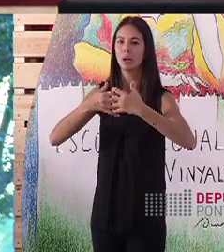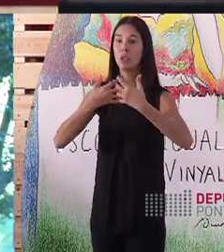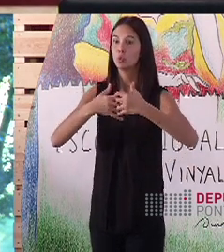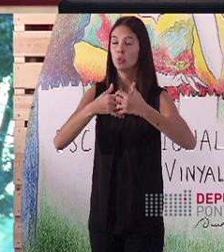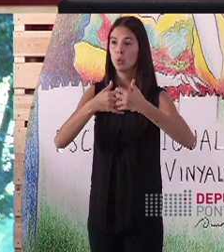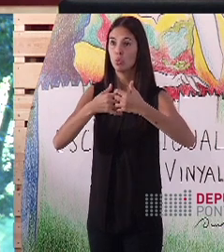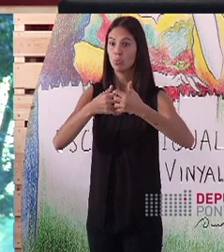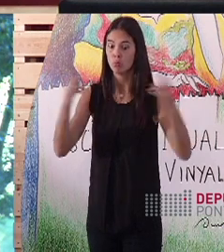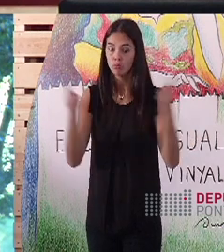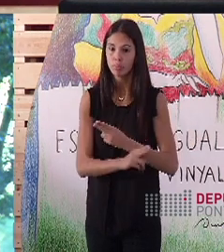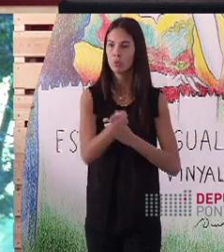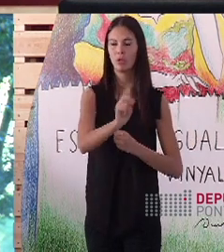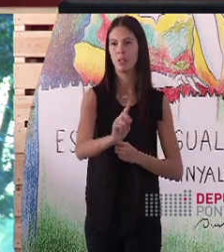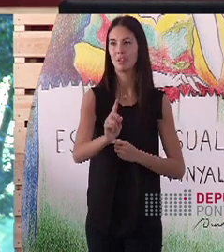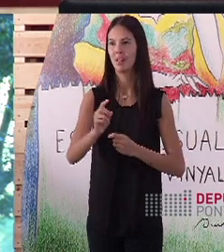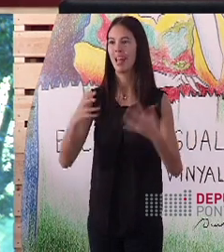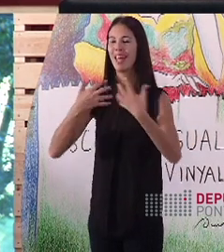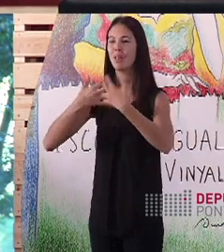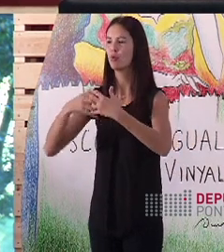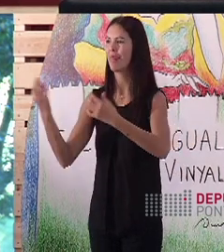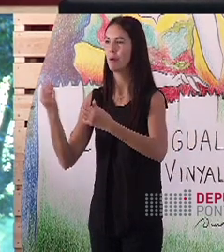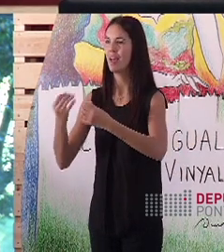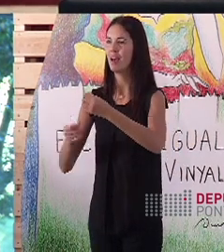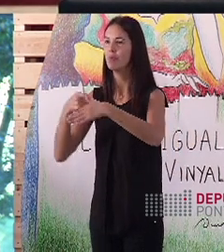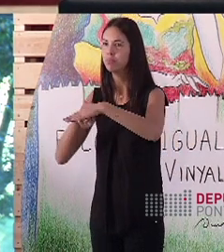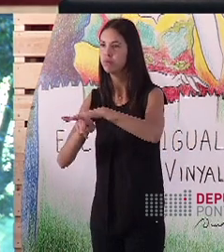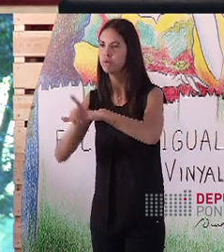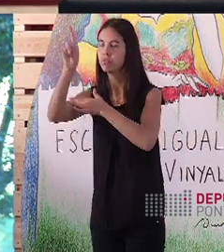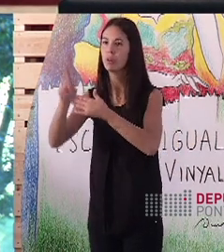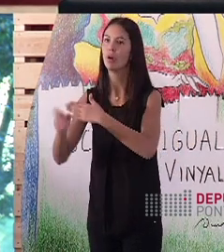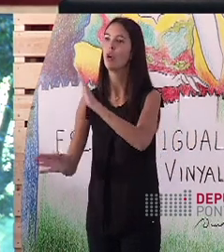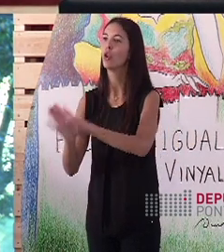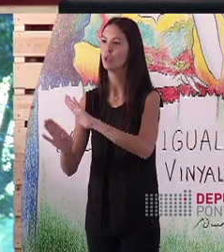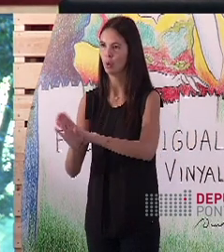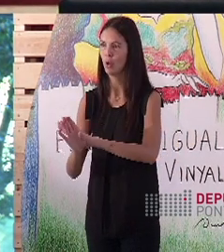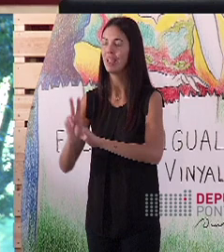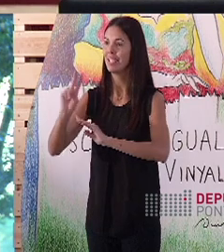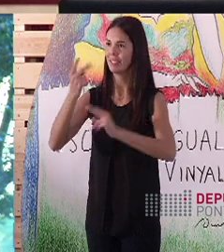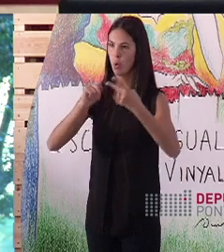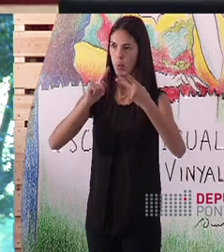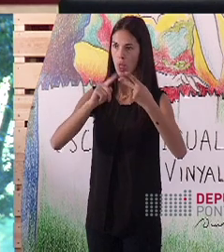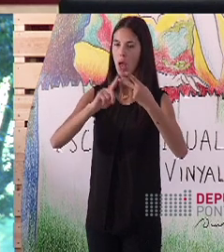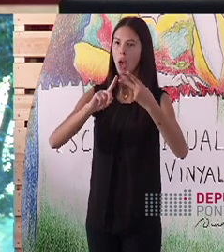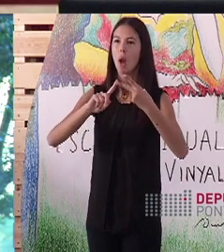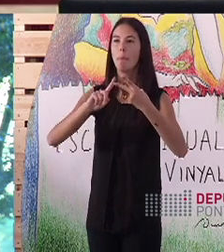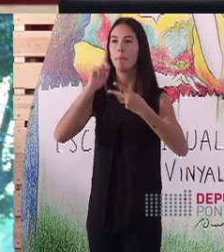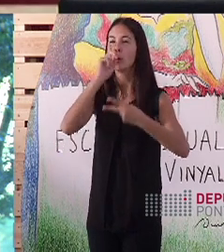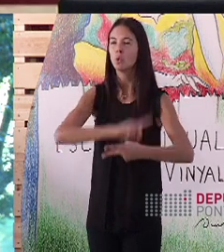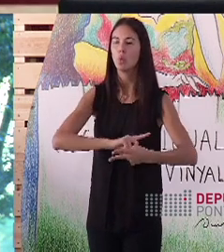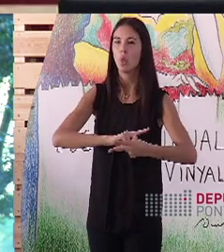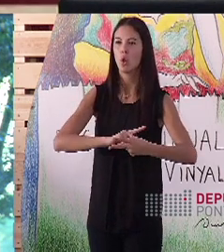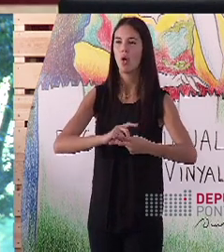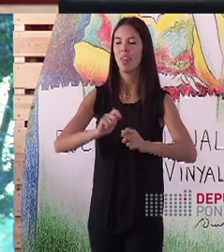se desactive, sino que siga creciendo. Segunda cosa, la prostitución fortalece